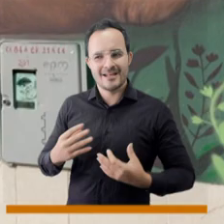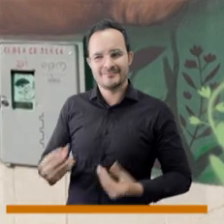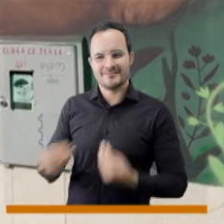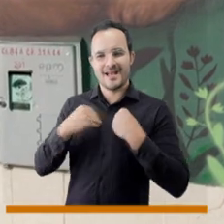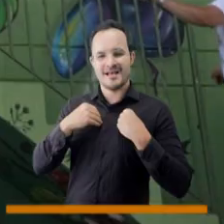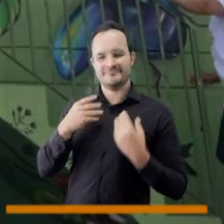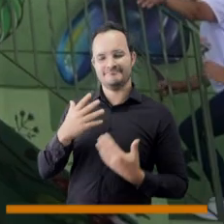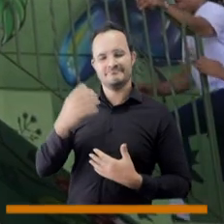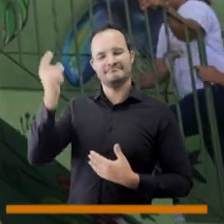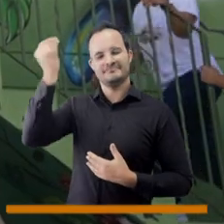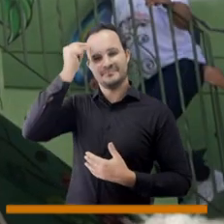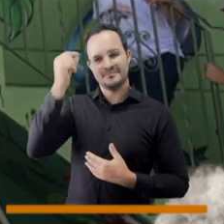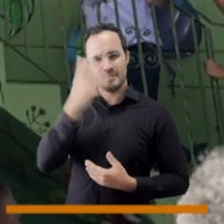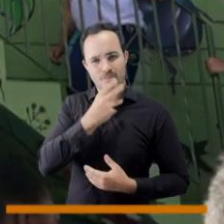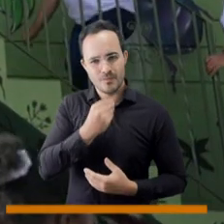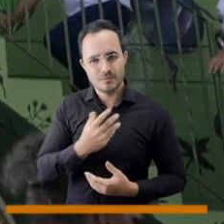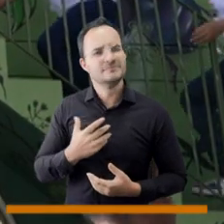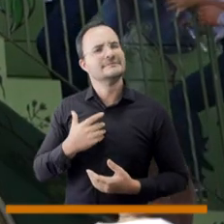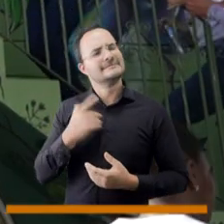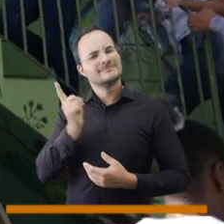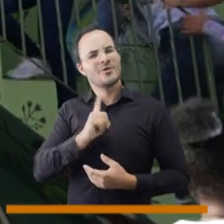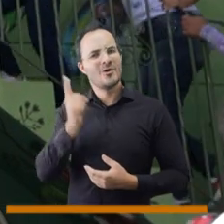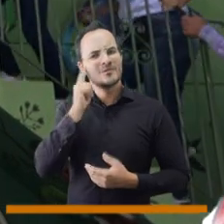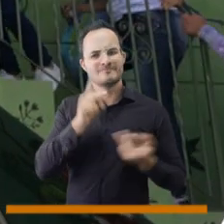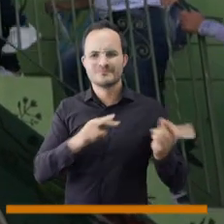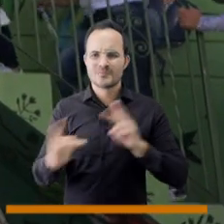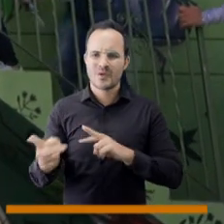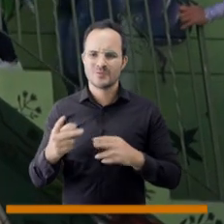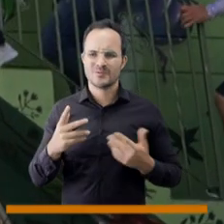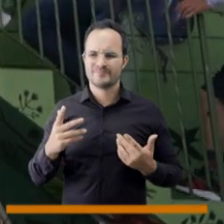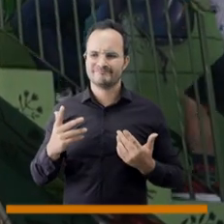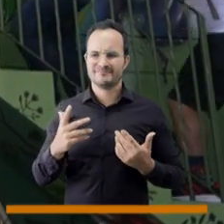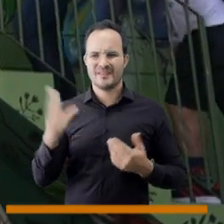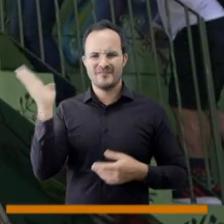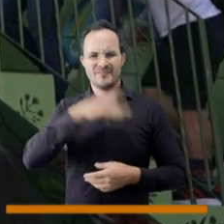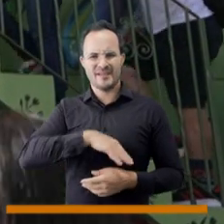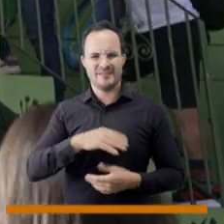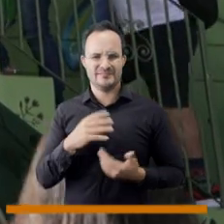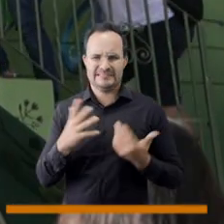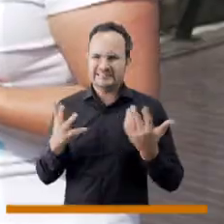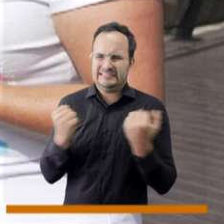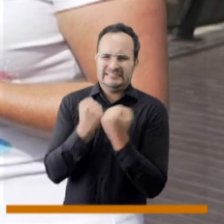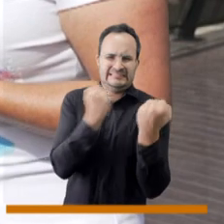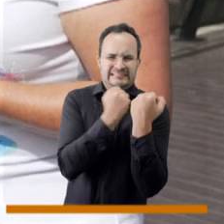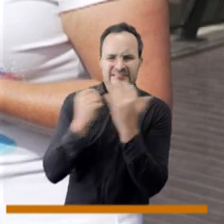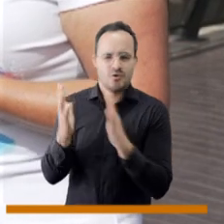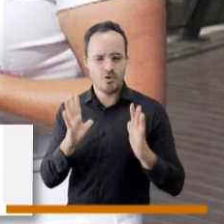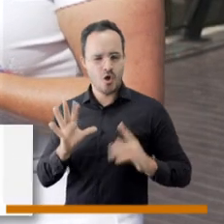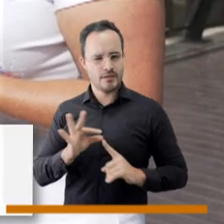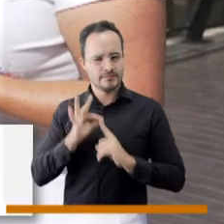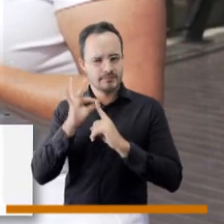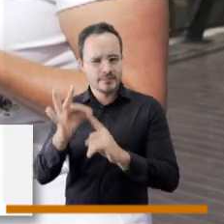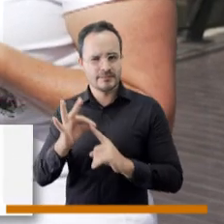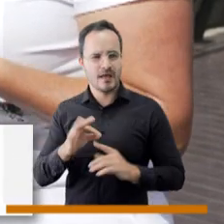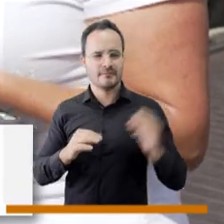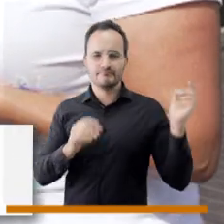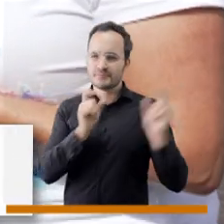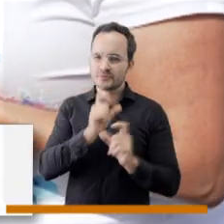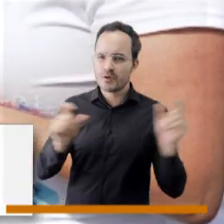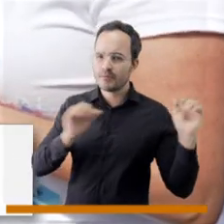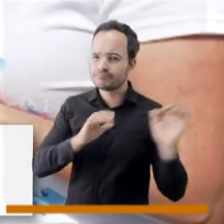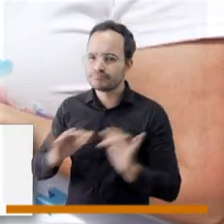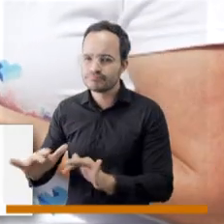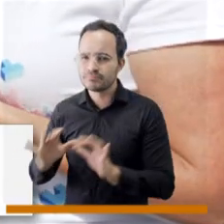real, una experiencia hermosa. No queremos de pronto un turismo invasivo, queremos un turismo